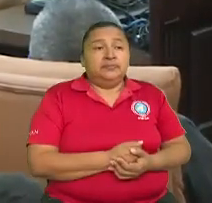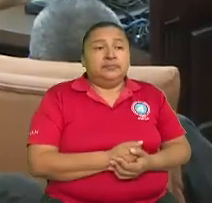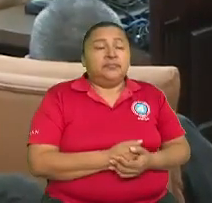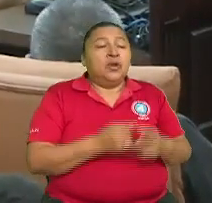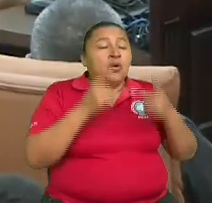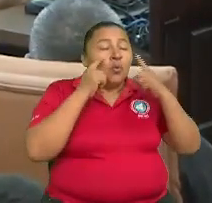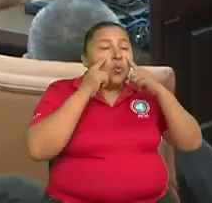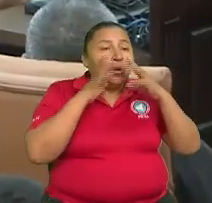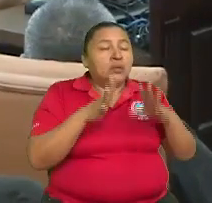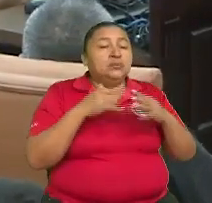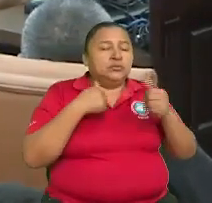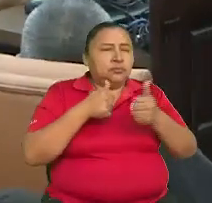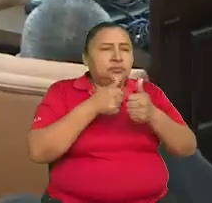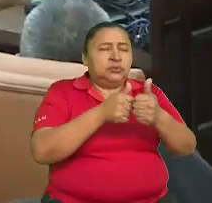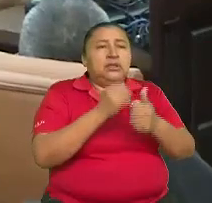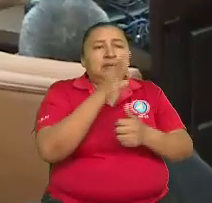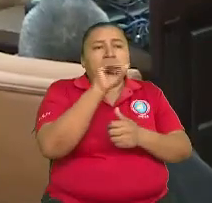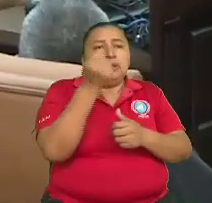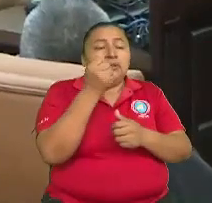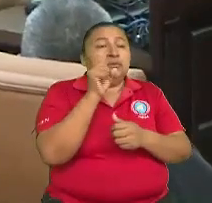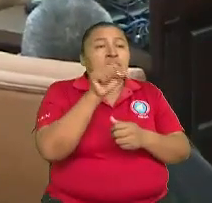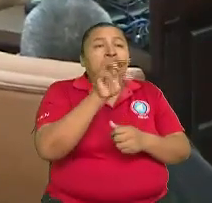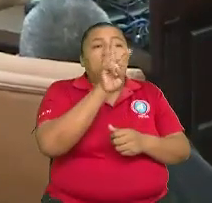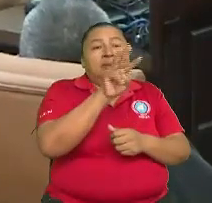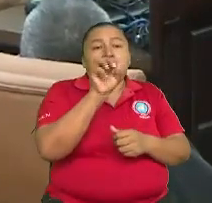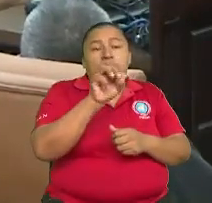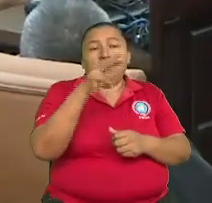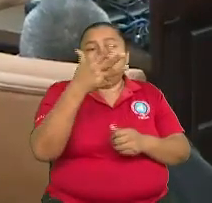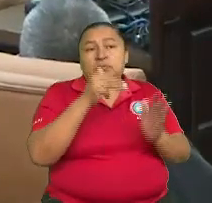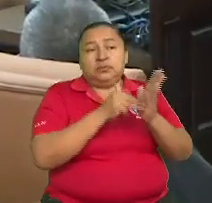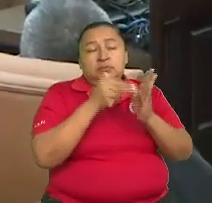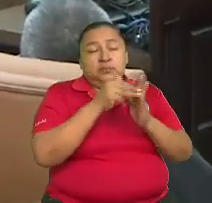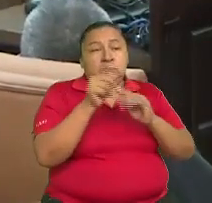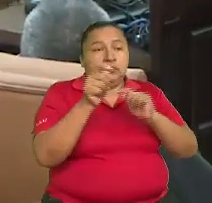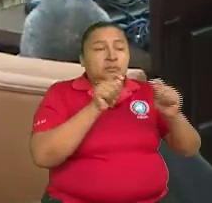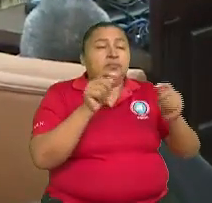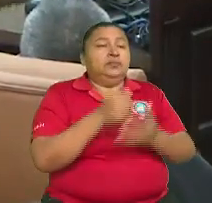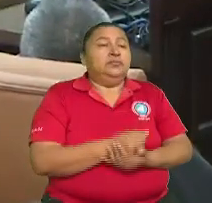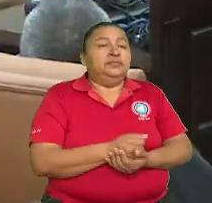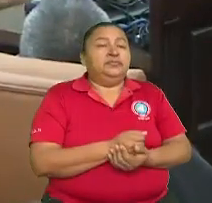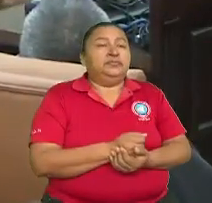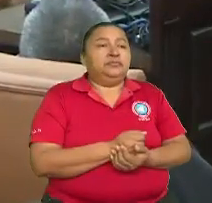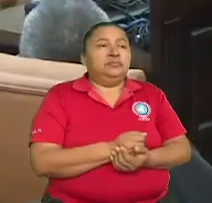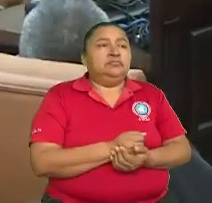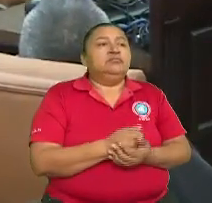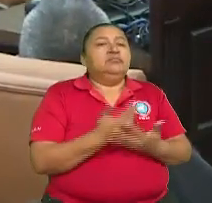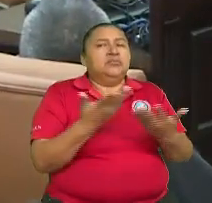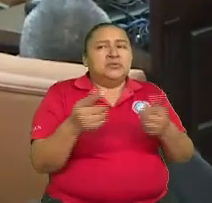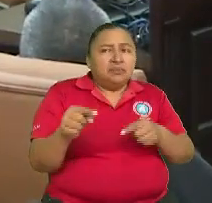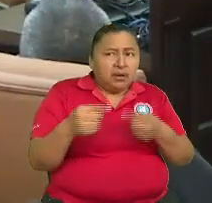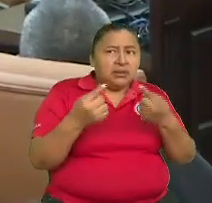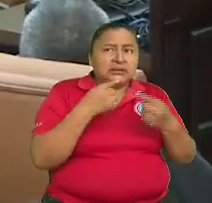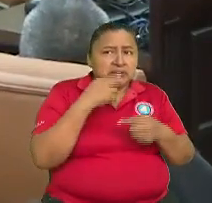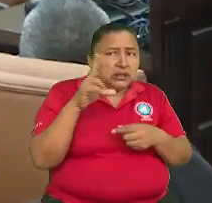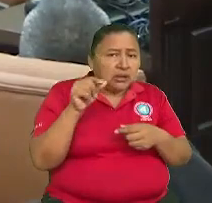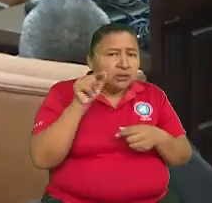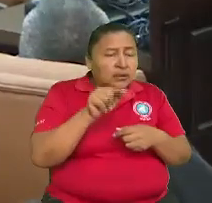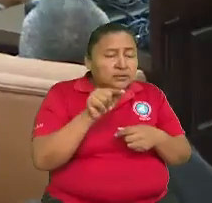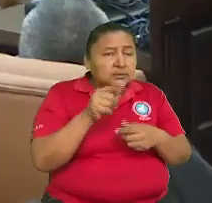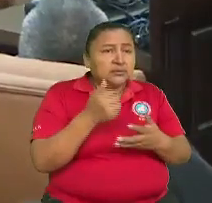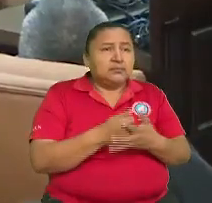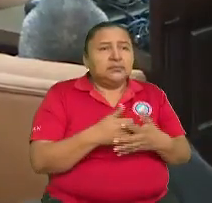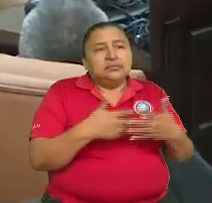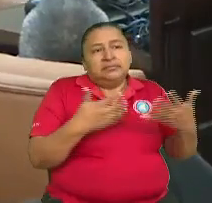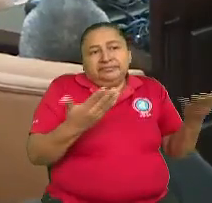Detección y seguimiento de casos, 3.9 millones de dólares. ¿Se van a oponer a eso?